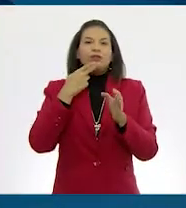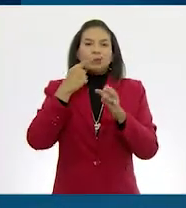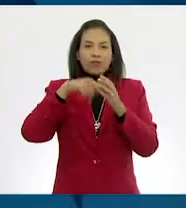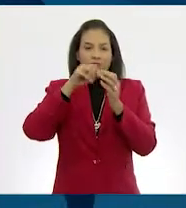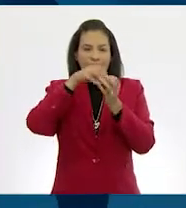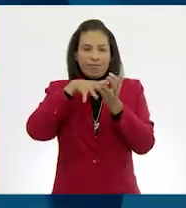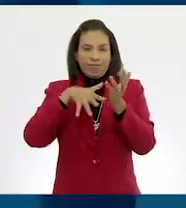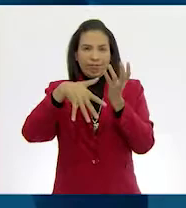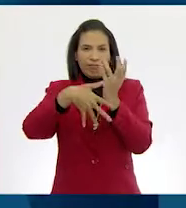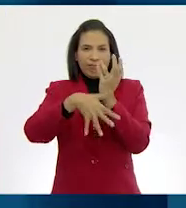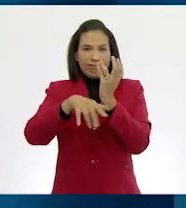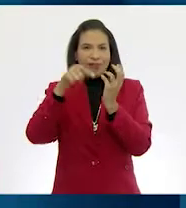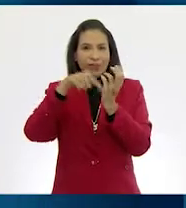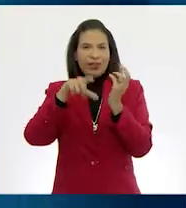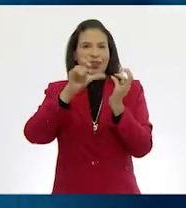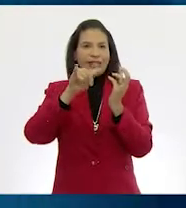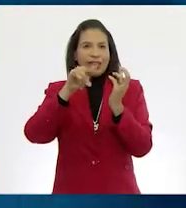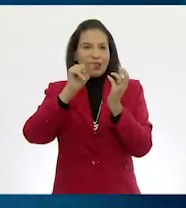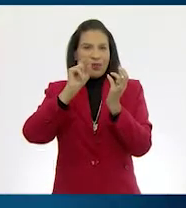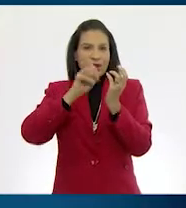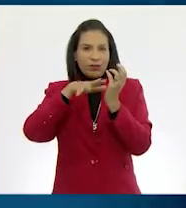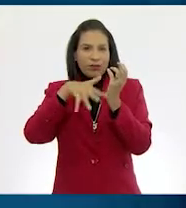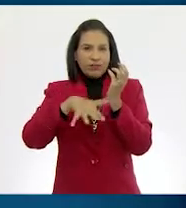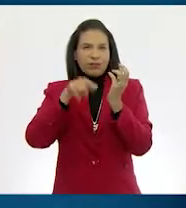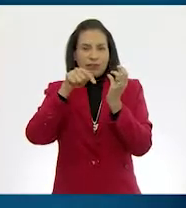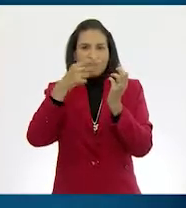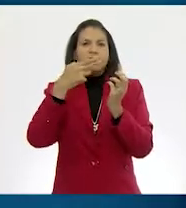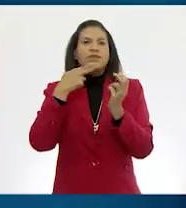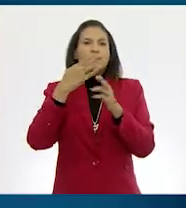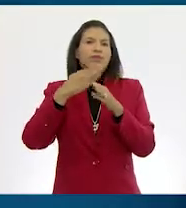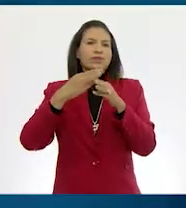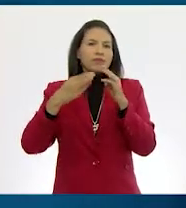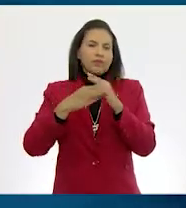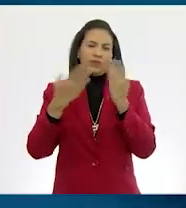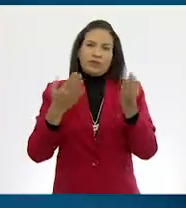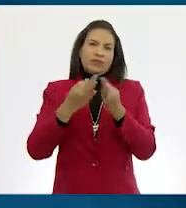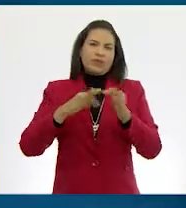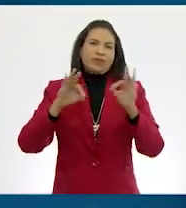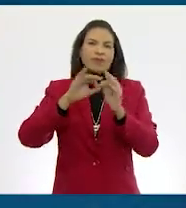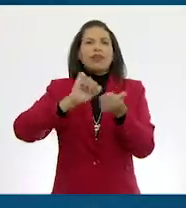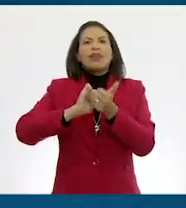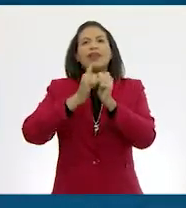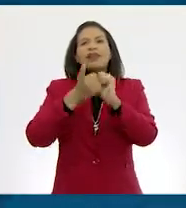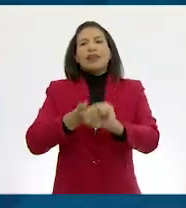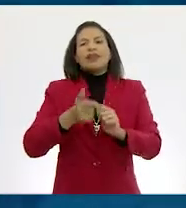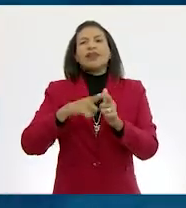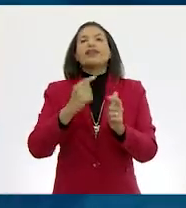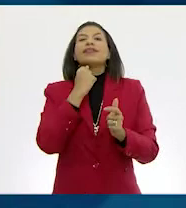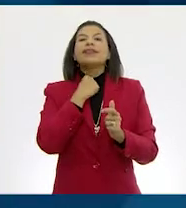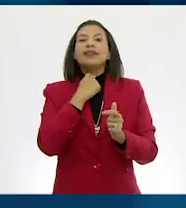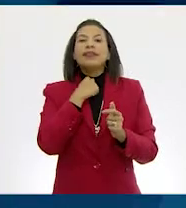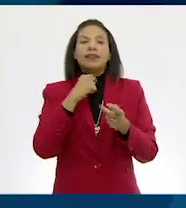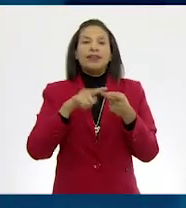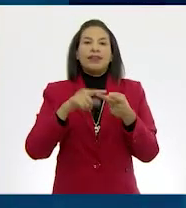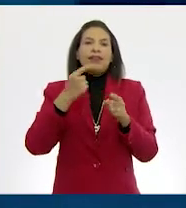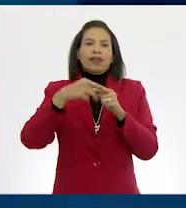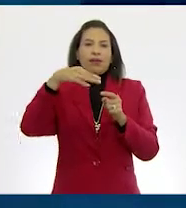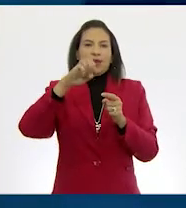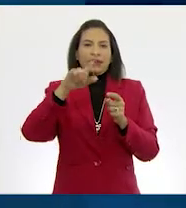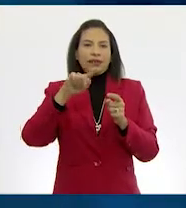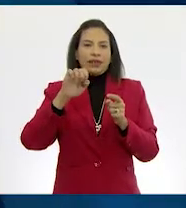corre por sus venas y que da origen a la materia básica que después se transformará en tequila mezcal